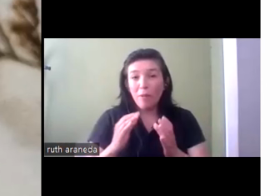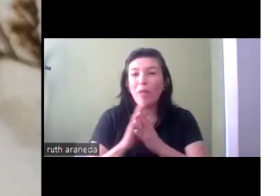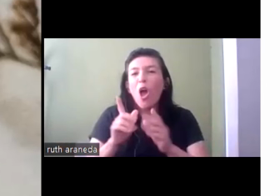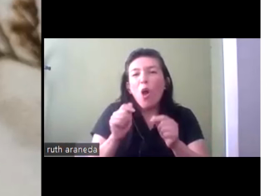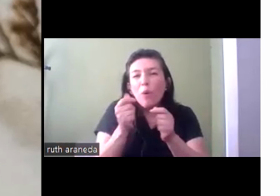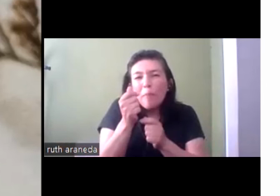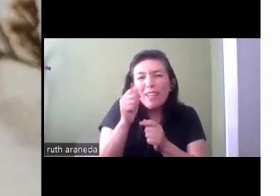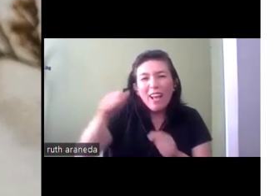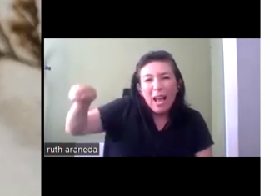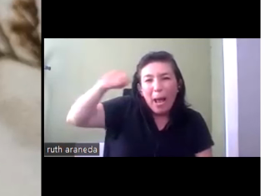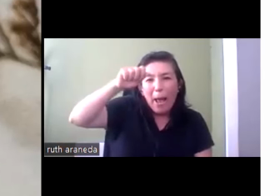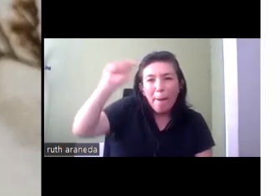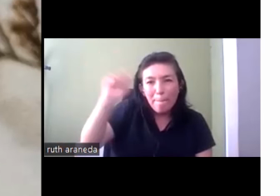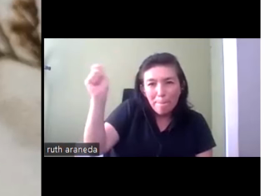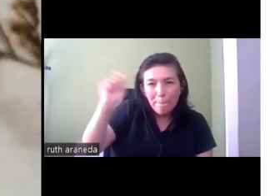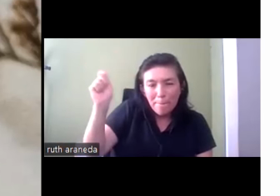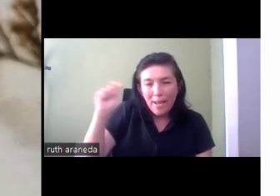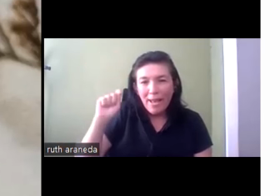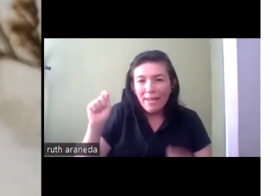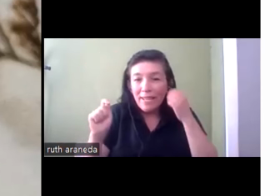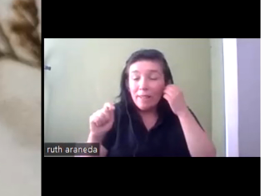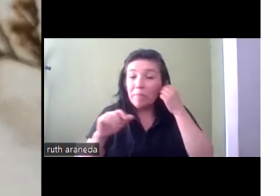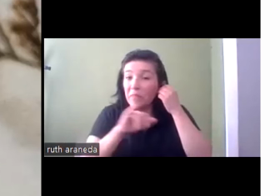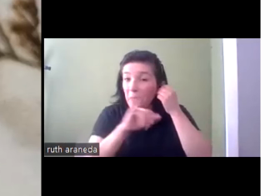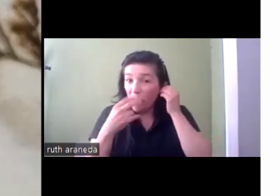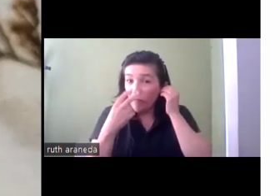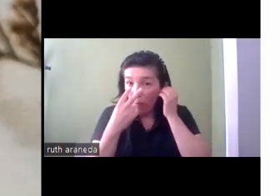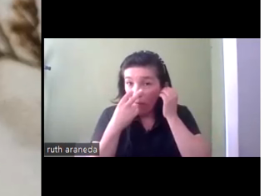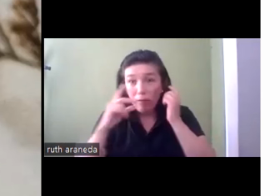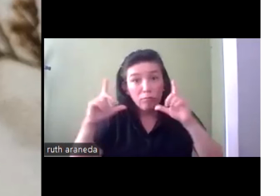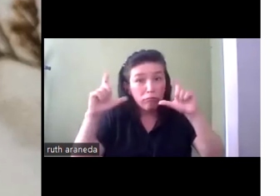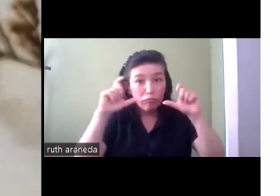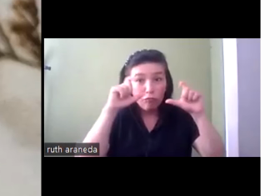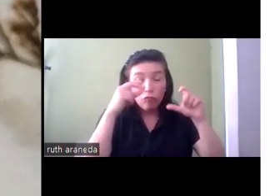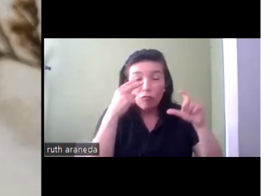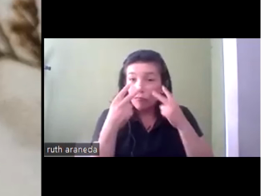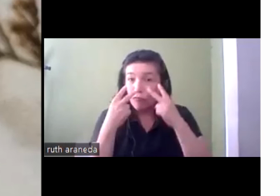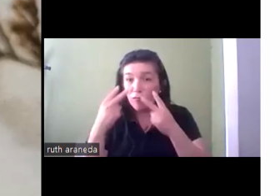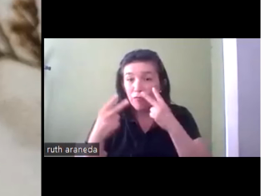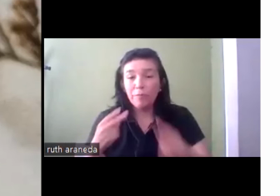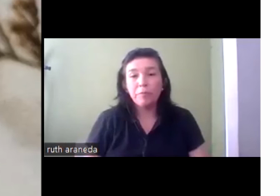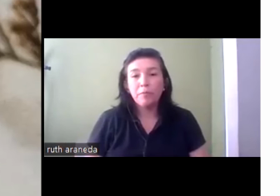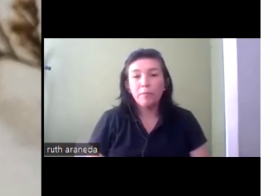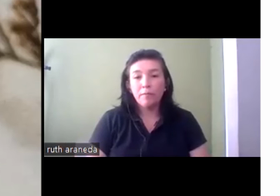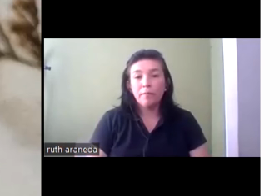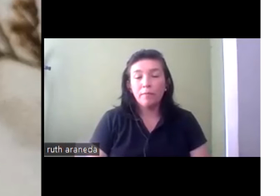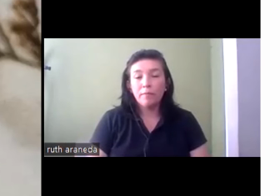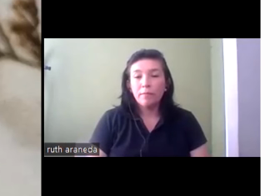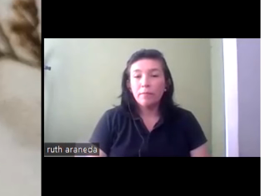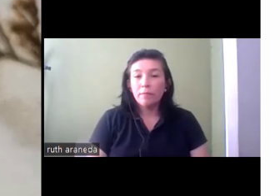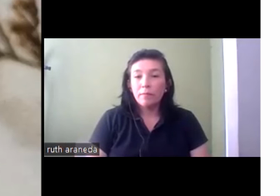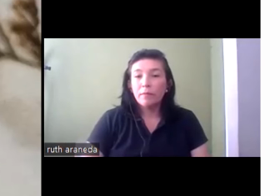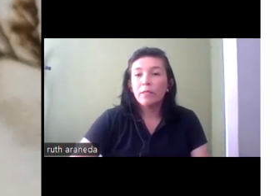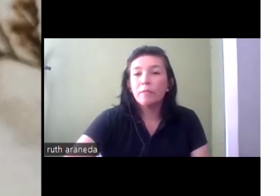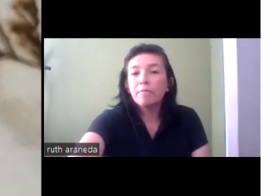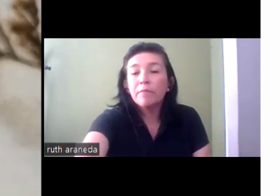campana o ariolo, que vamos a ir viendo a medida que avanza la presentación. Lo cierto, y desde ya es